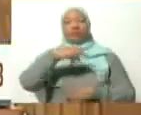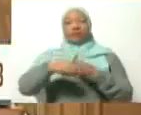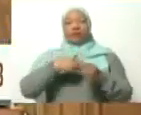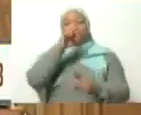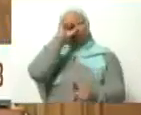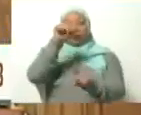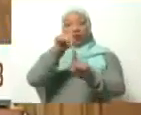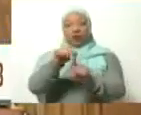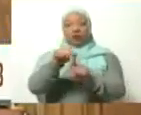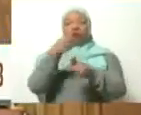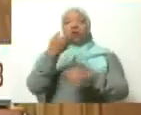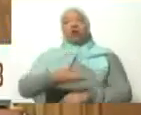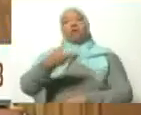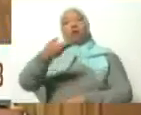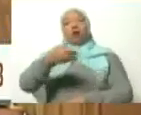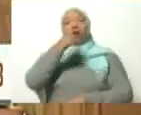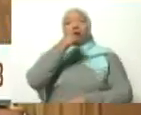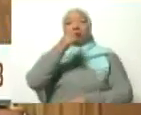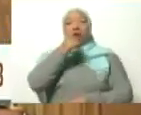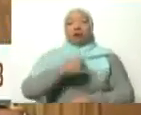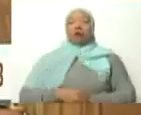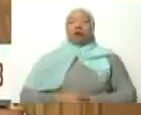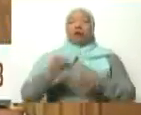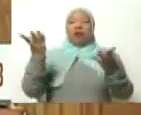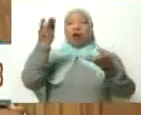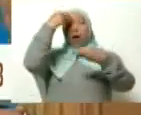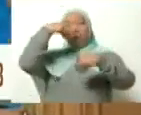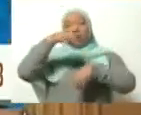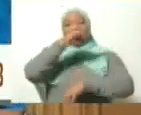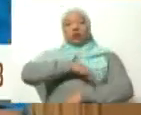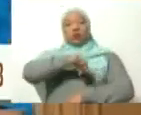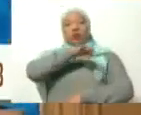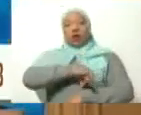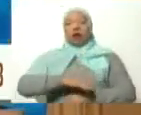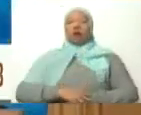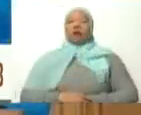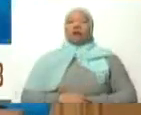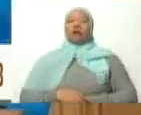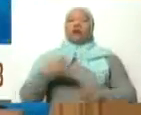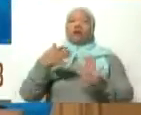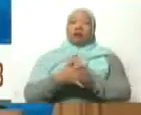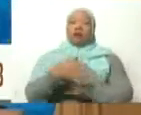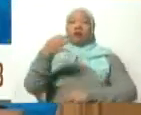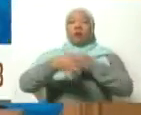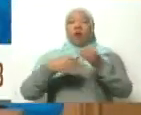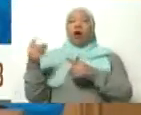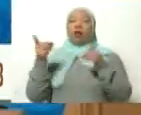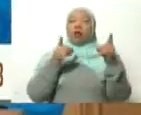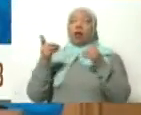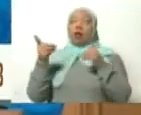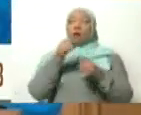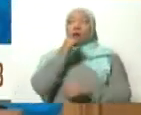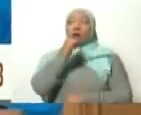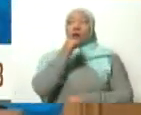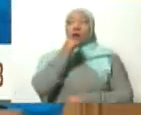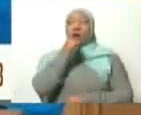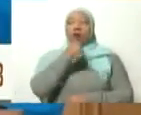alcanzado un muy importante acuerdo social en el marco de la mesa de diálogo reimpulsada en